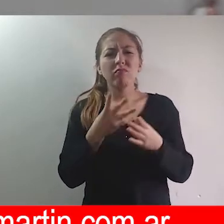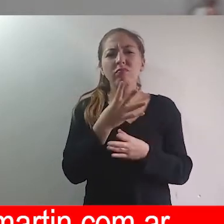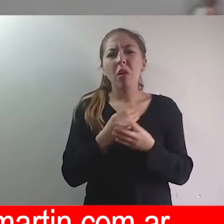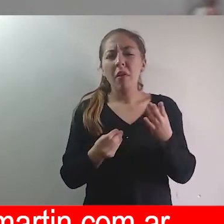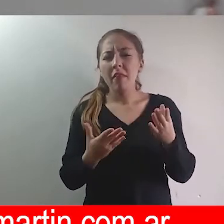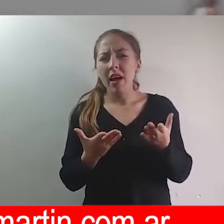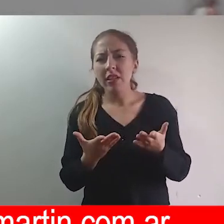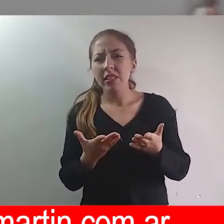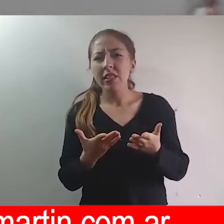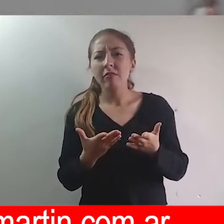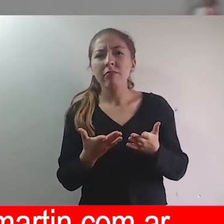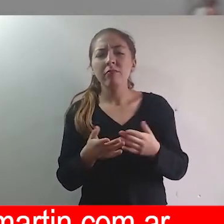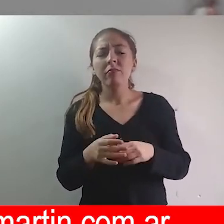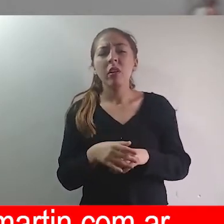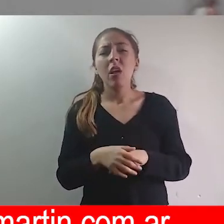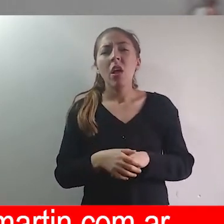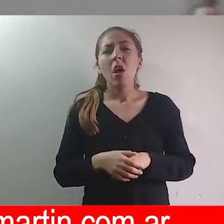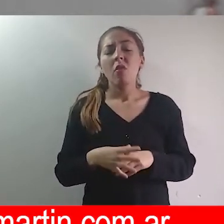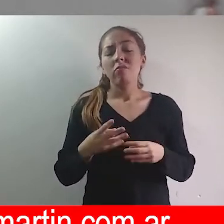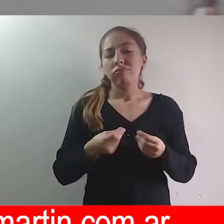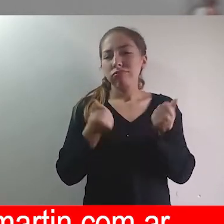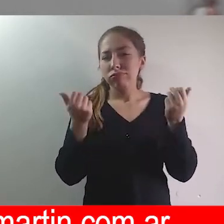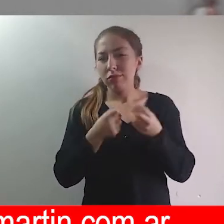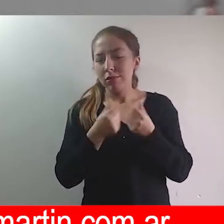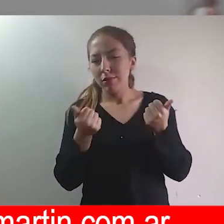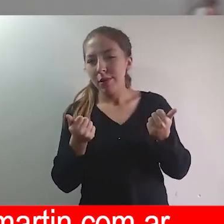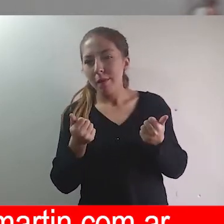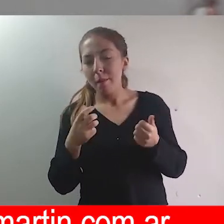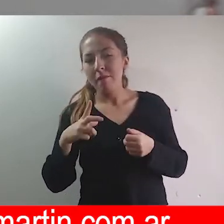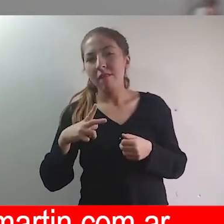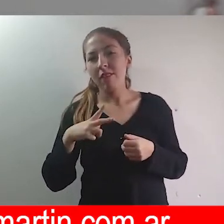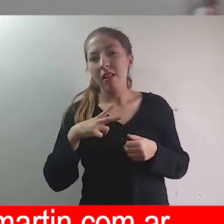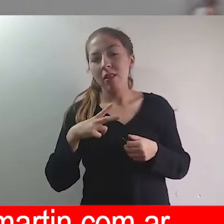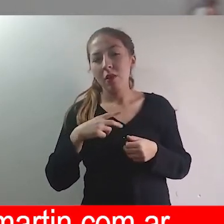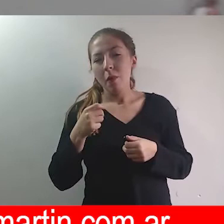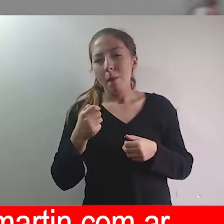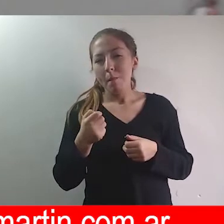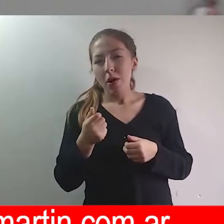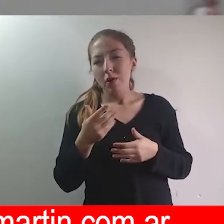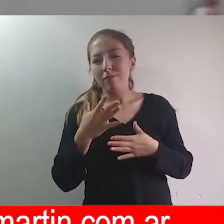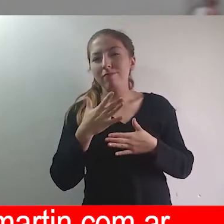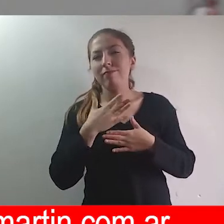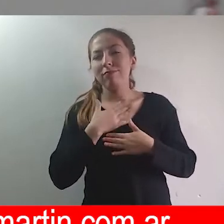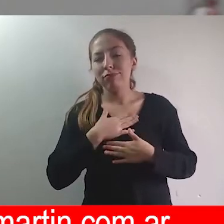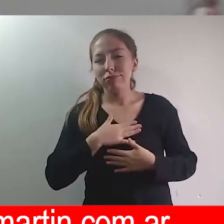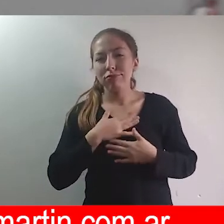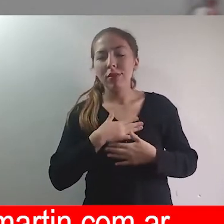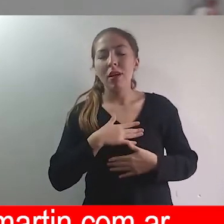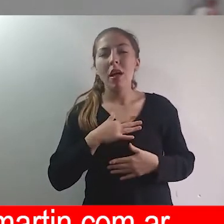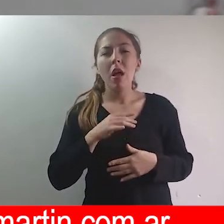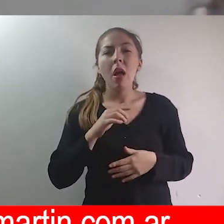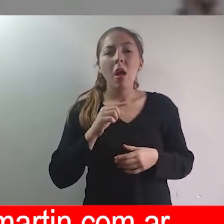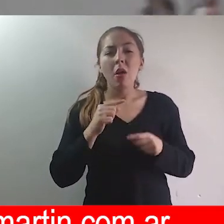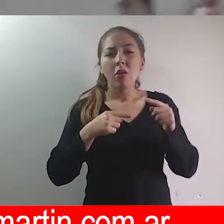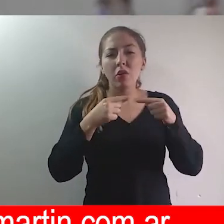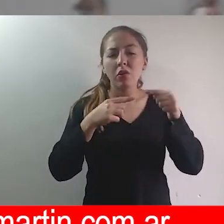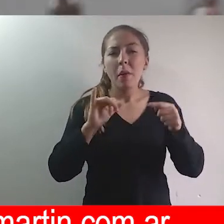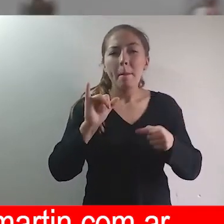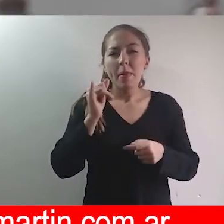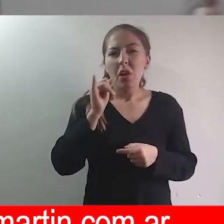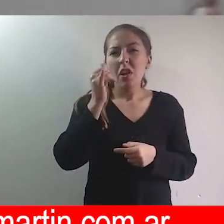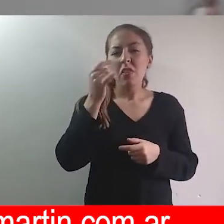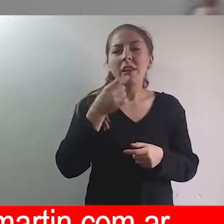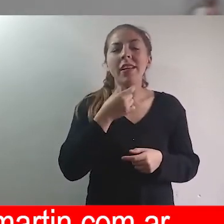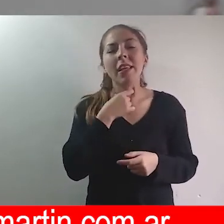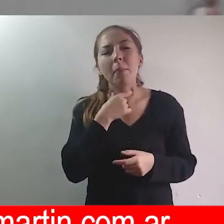Tuvimos un poco imprecisiones, nos apuramos, pero bueno, esas son cosas que tenemos que